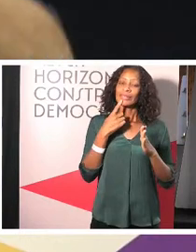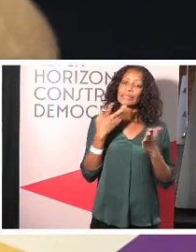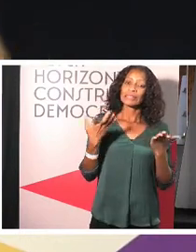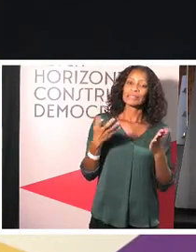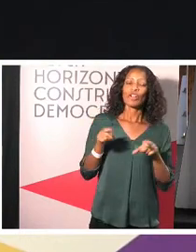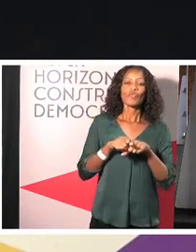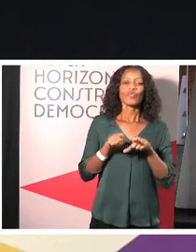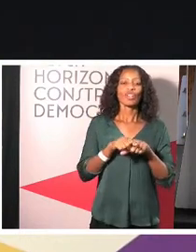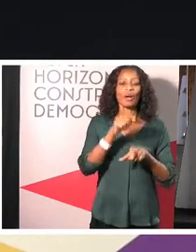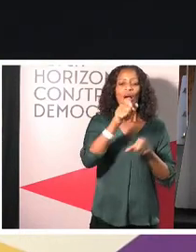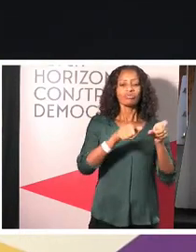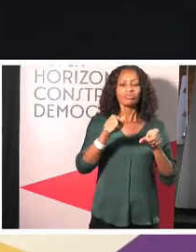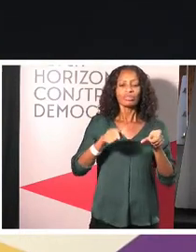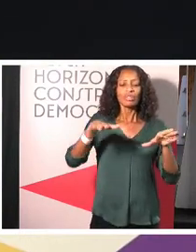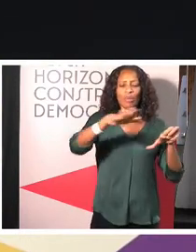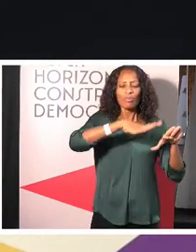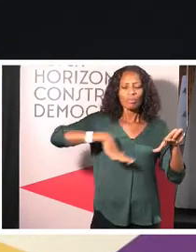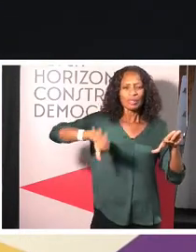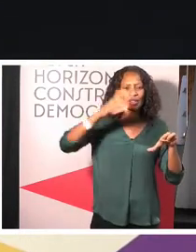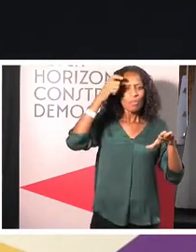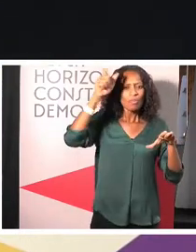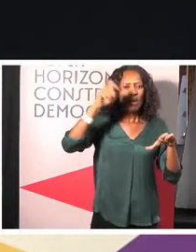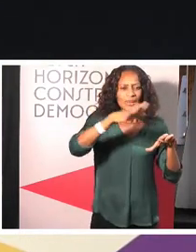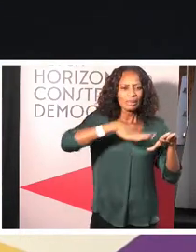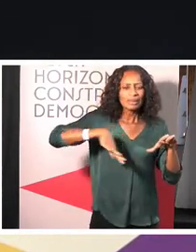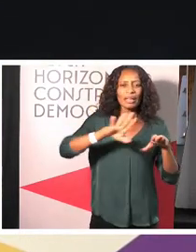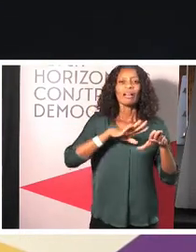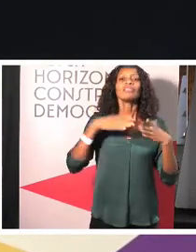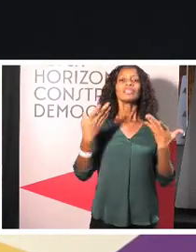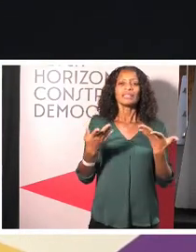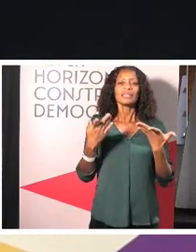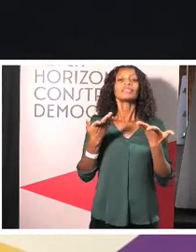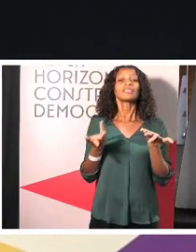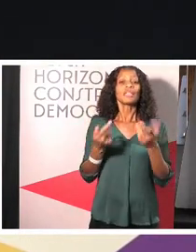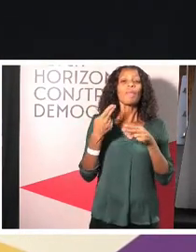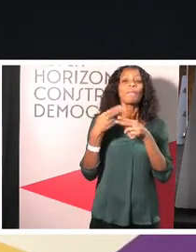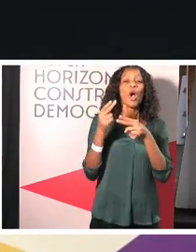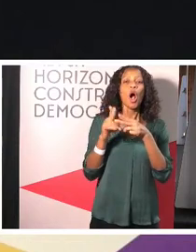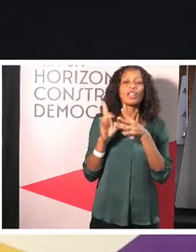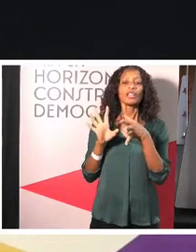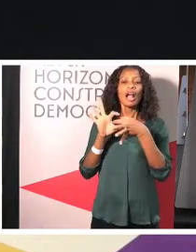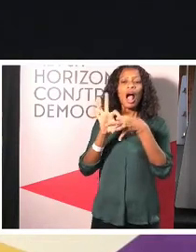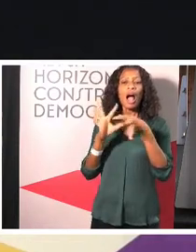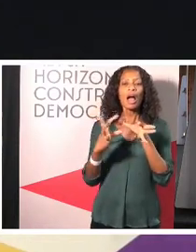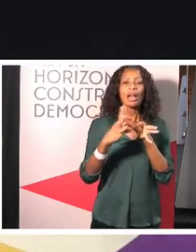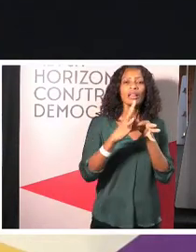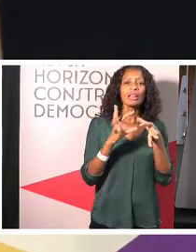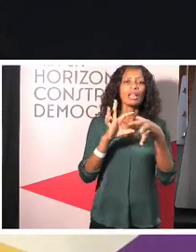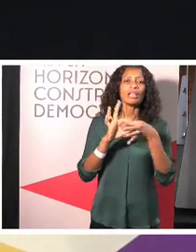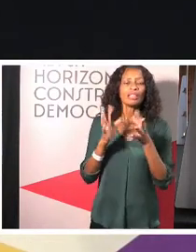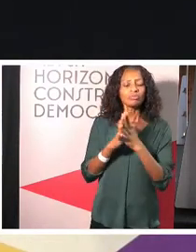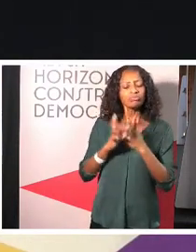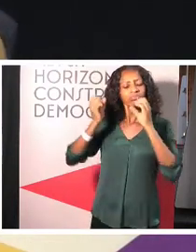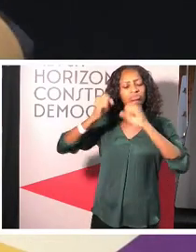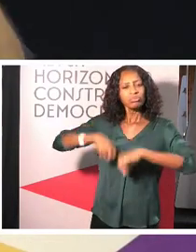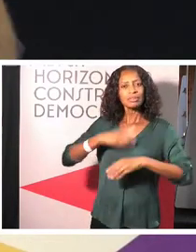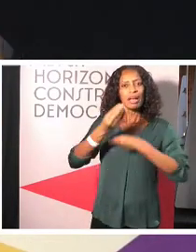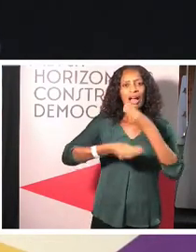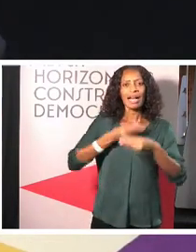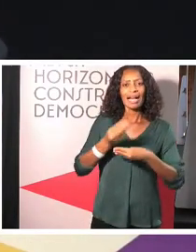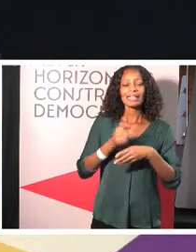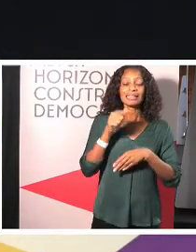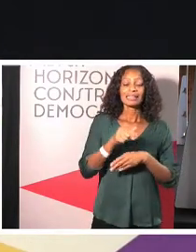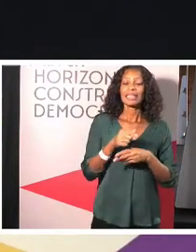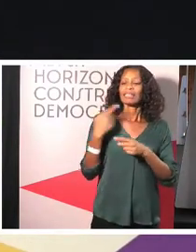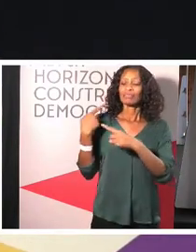por así decirlo, forman alianzas políticas y de alguna forma hay una especie de competencia entre